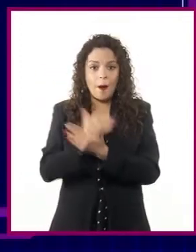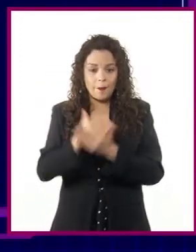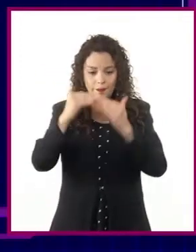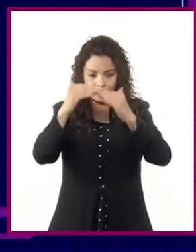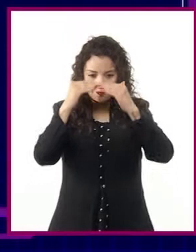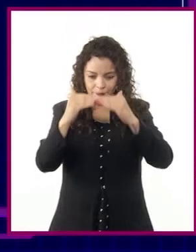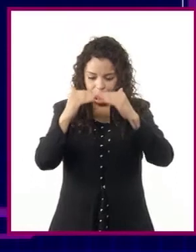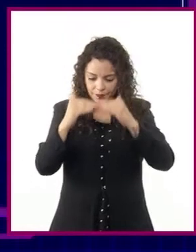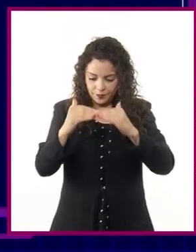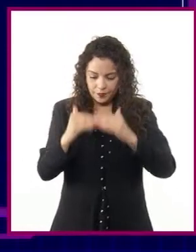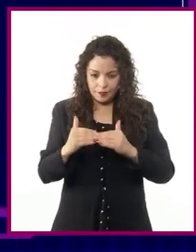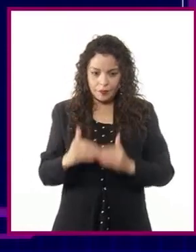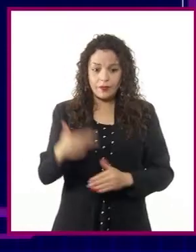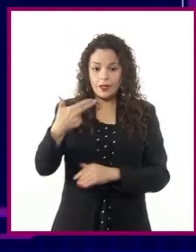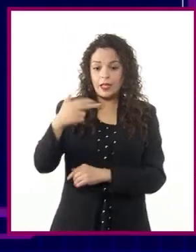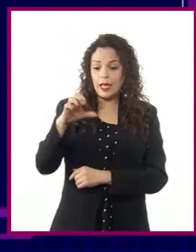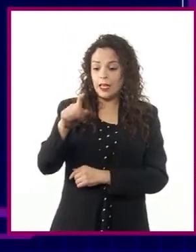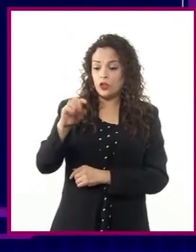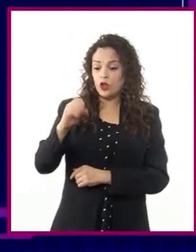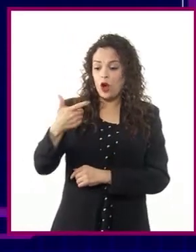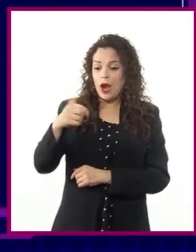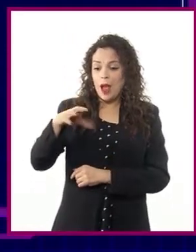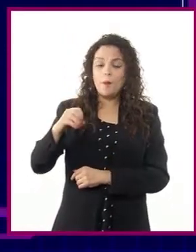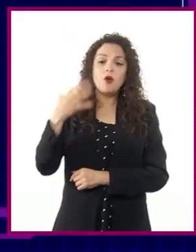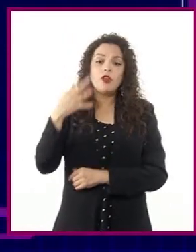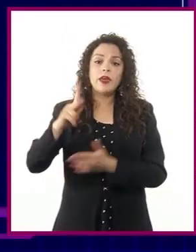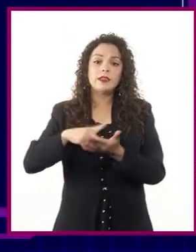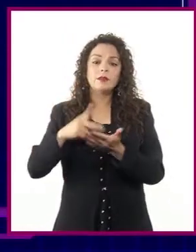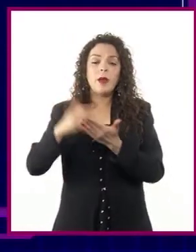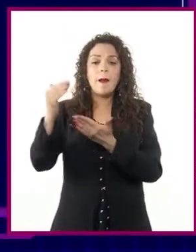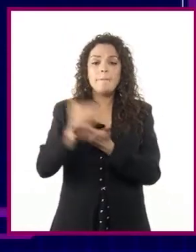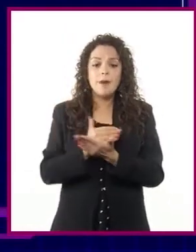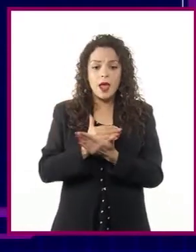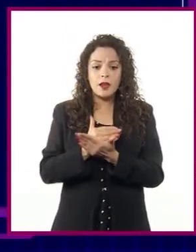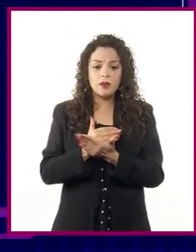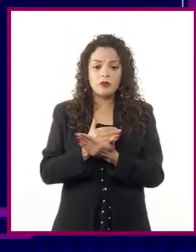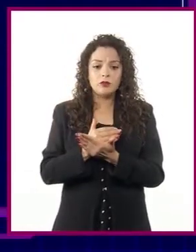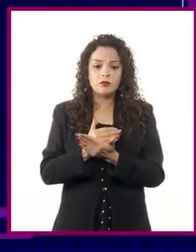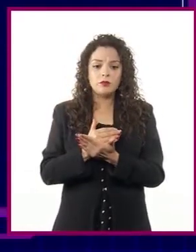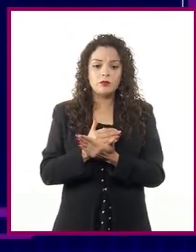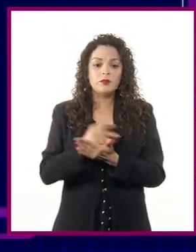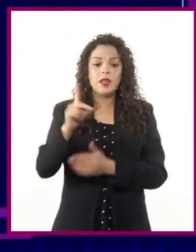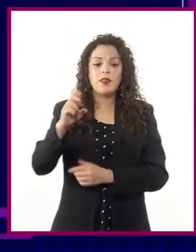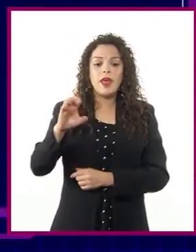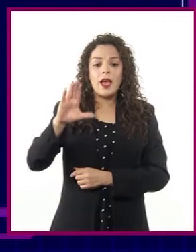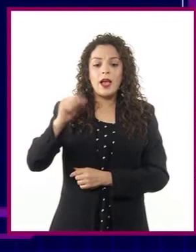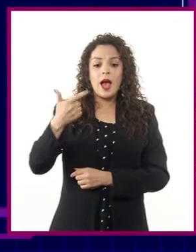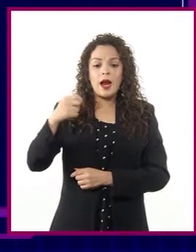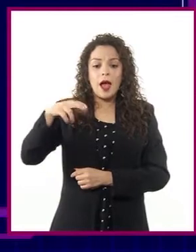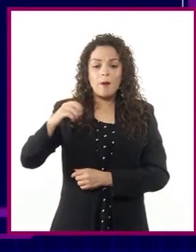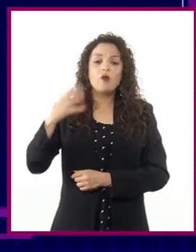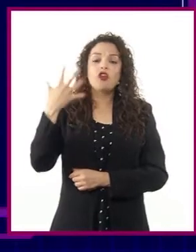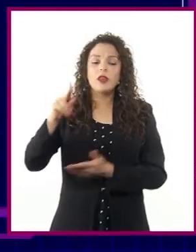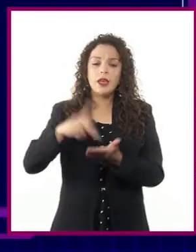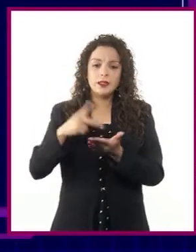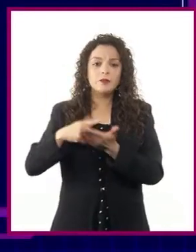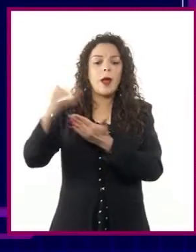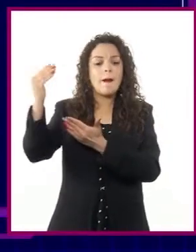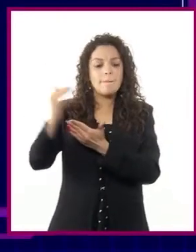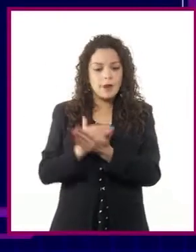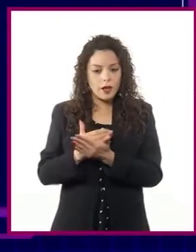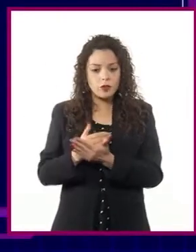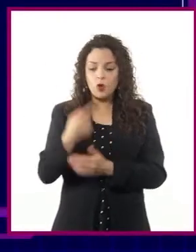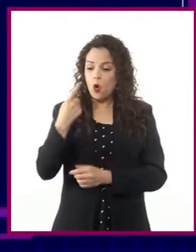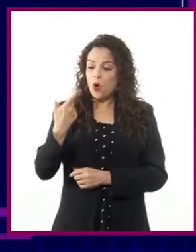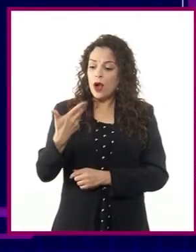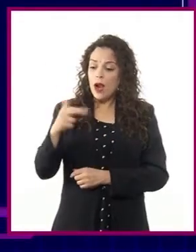un hectogramo es 10 veces menor que un kilogramo, un decagramo es 10 veces menor que un hectogramo, un gramo